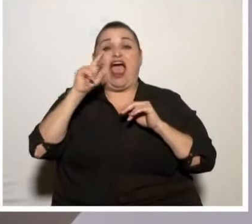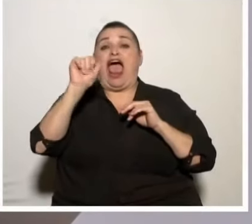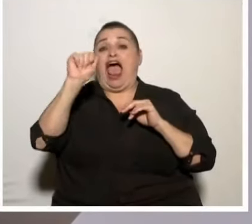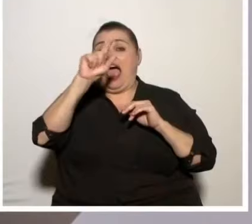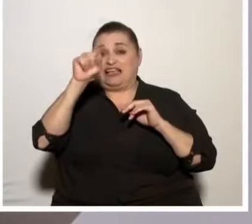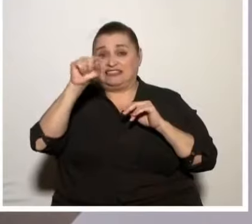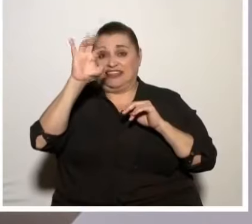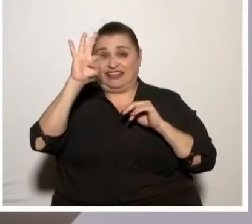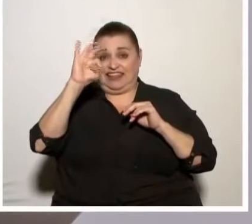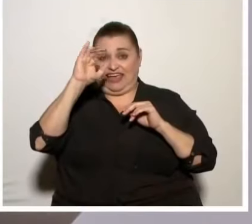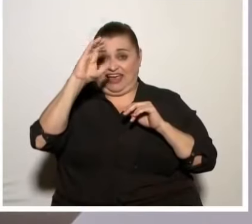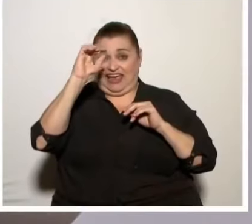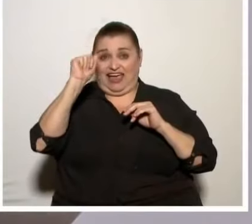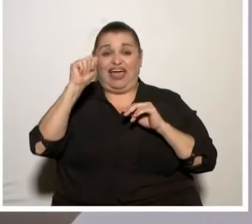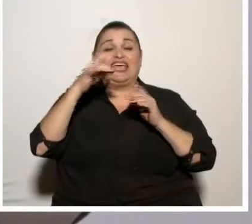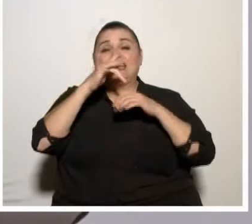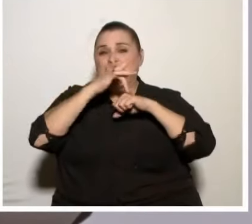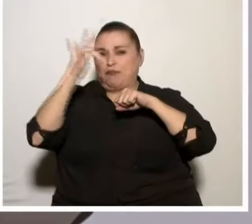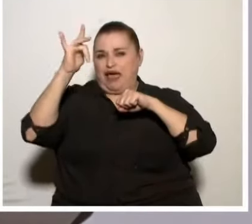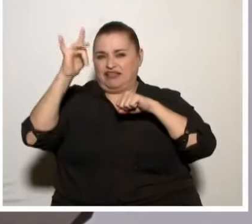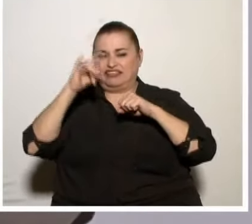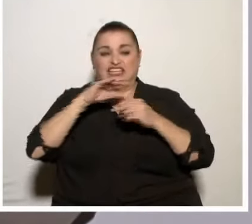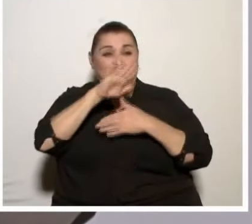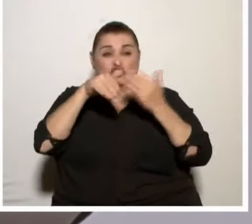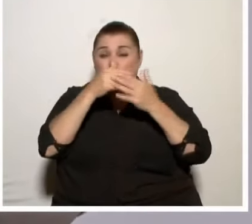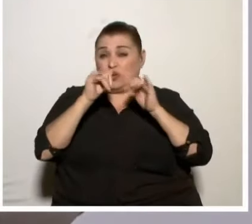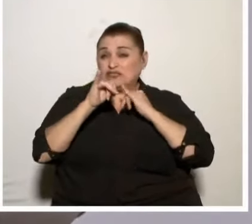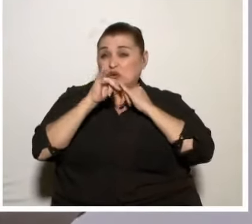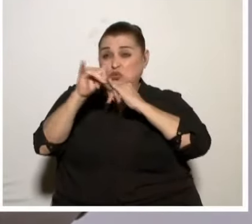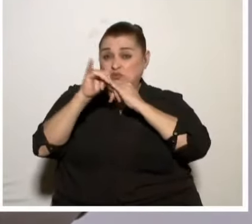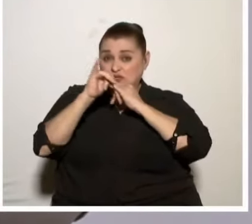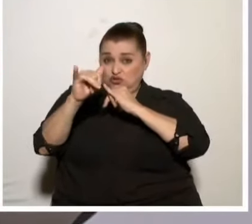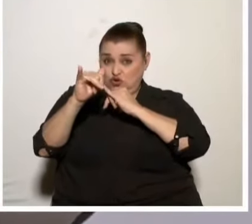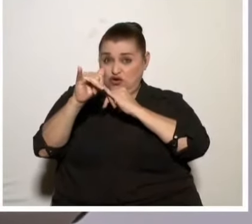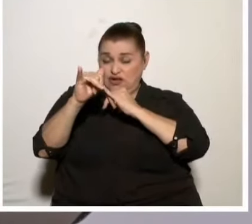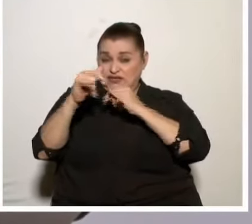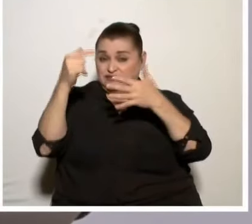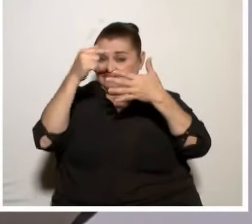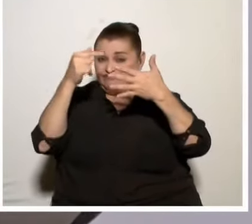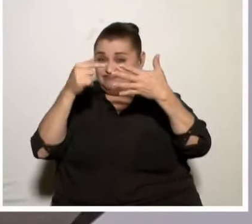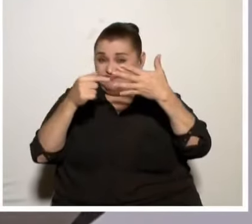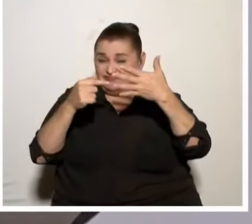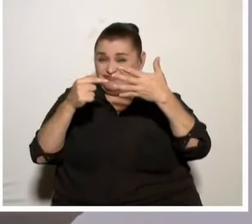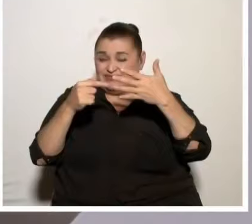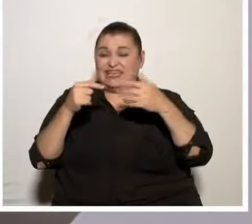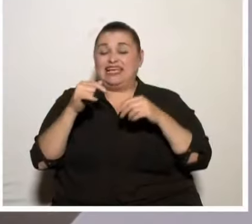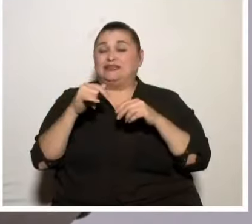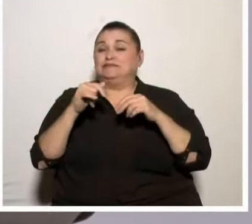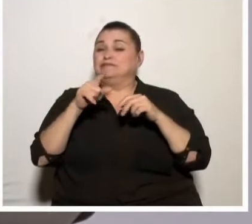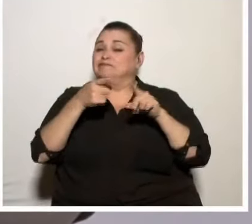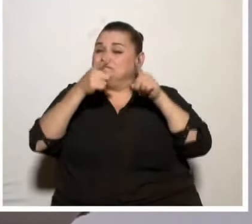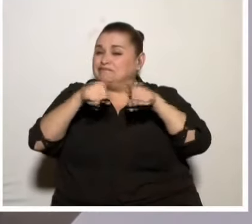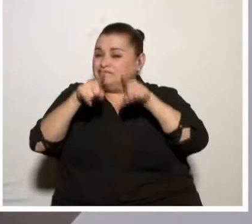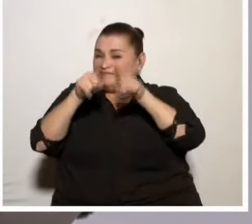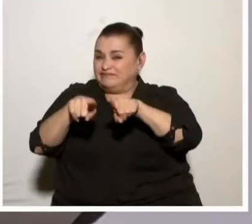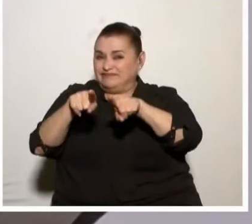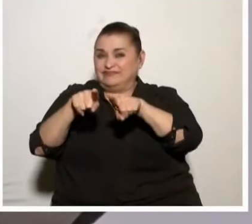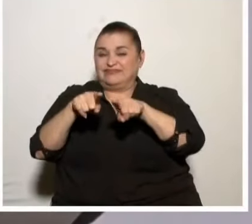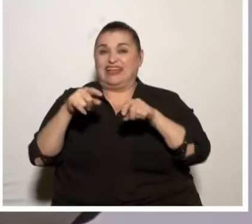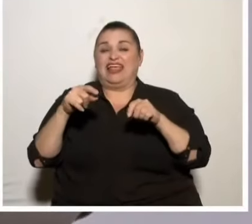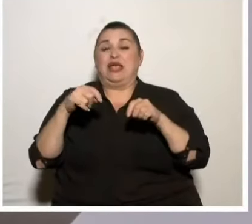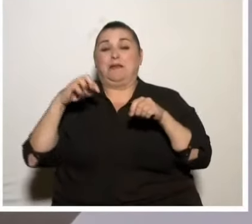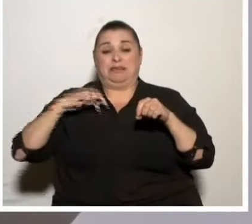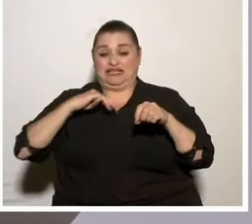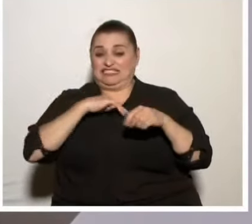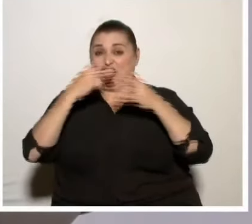Diamante. Y las acusaciones por delitos de la hacienda pública en las fiscalías es